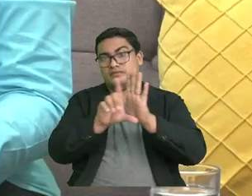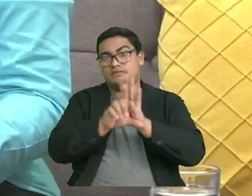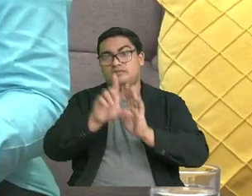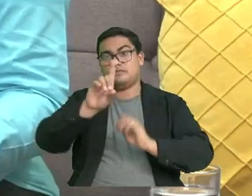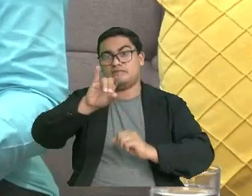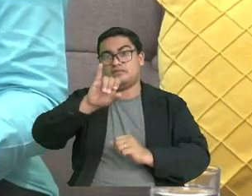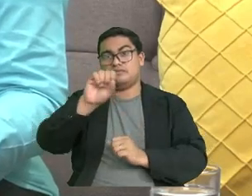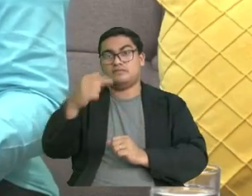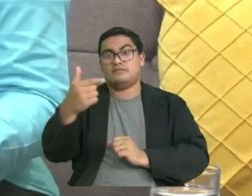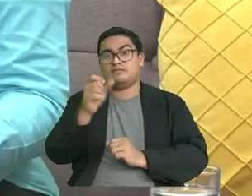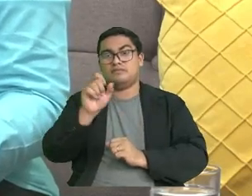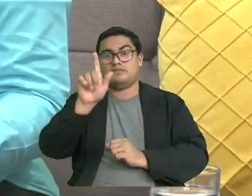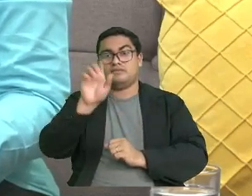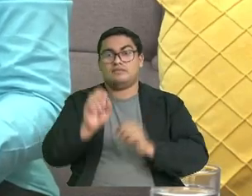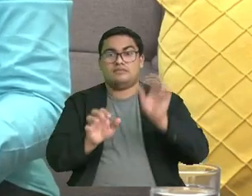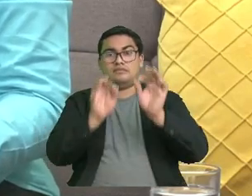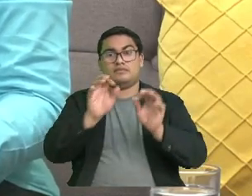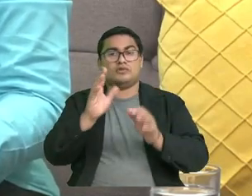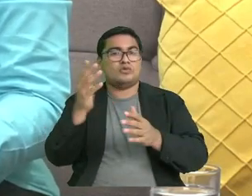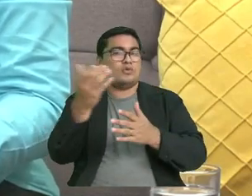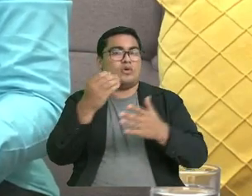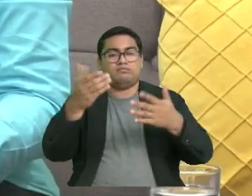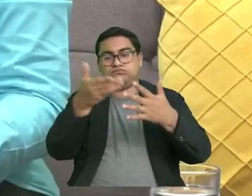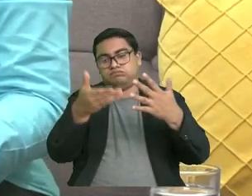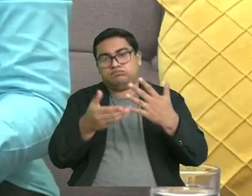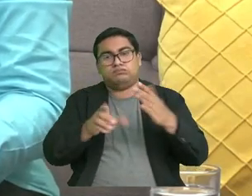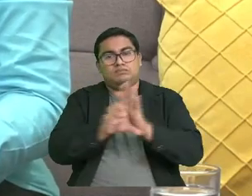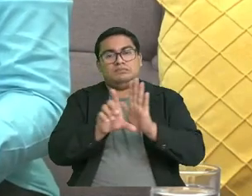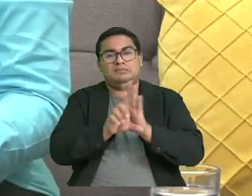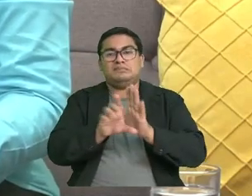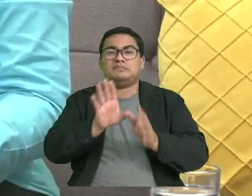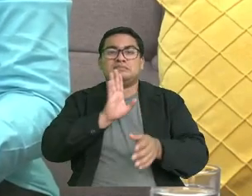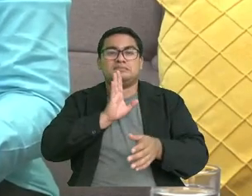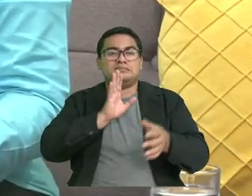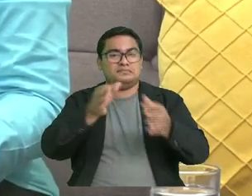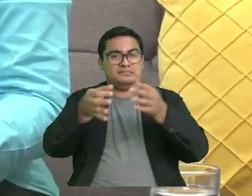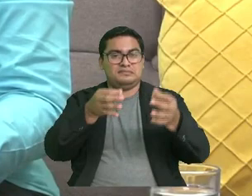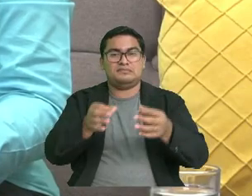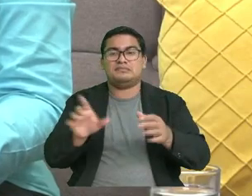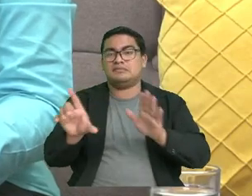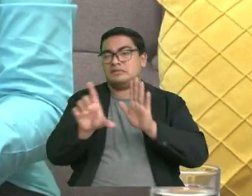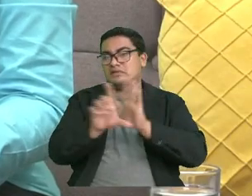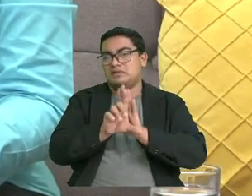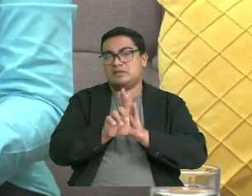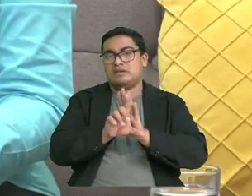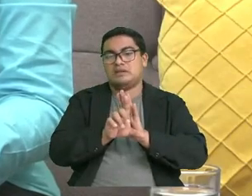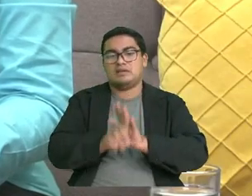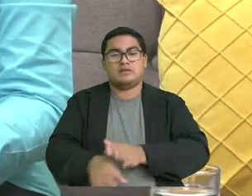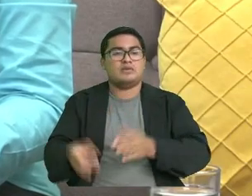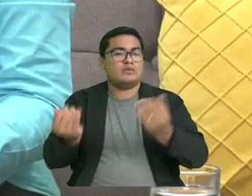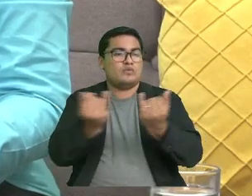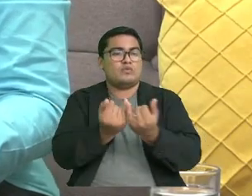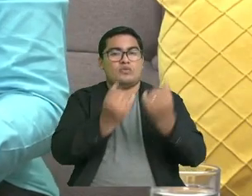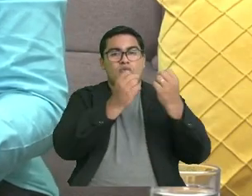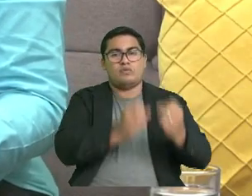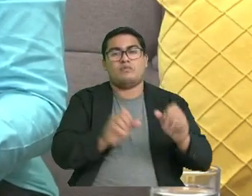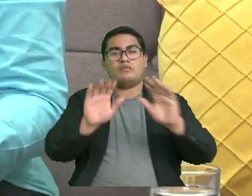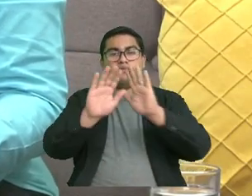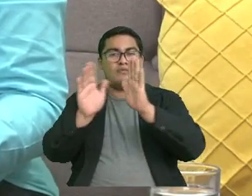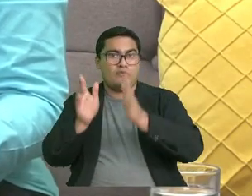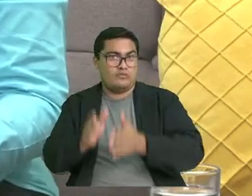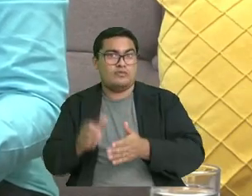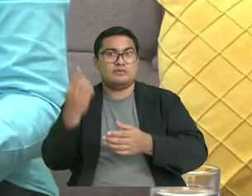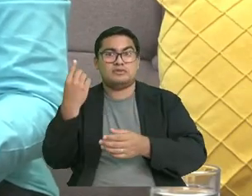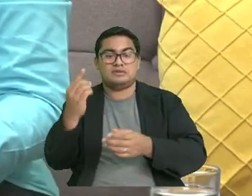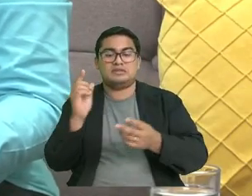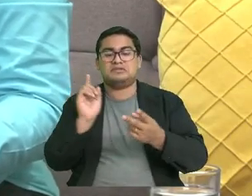sí, están todas estas leyes que estamos hablando. Está la Ley de Igualdad de Derechos y Oportunidades, están